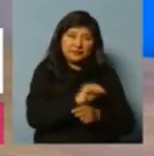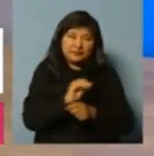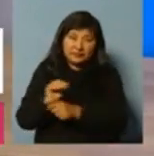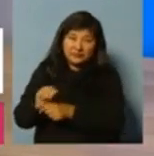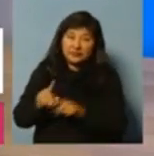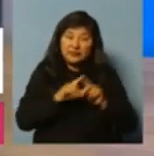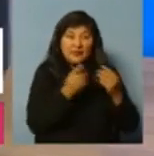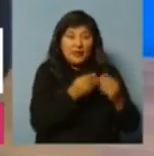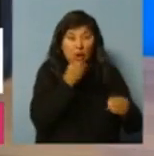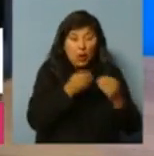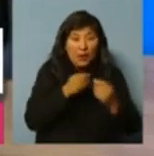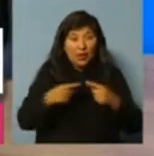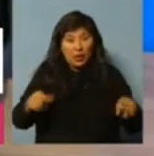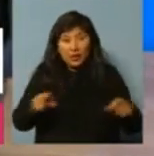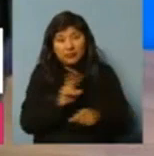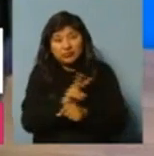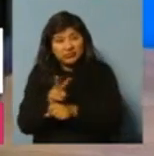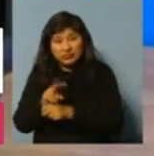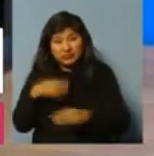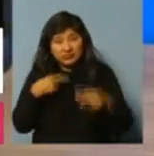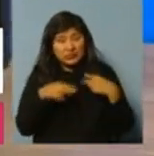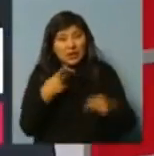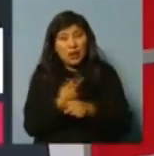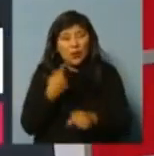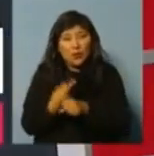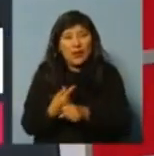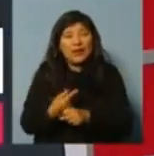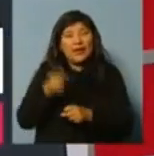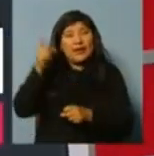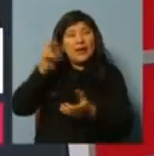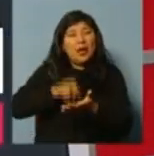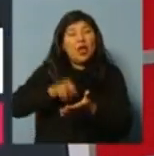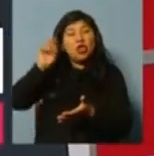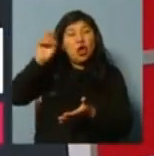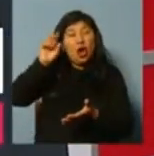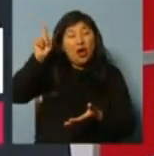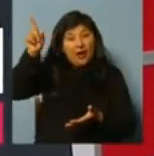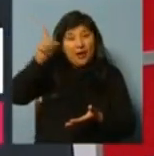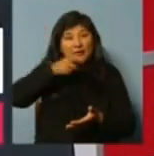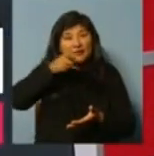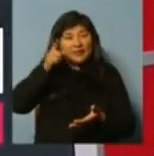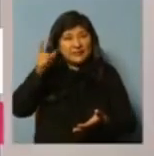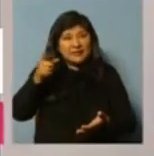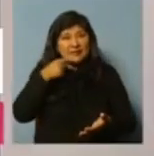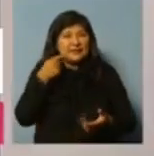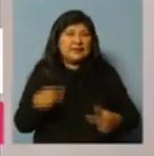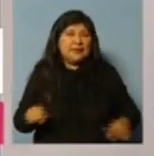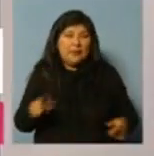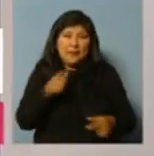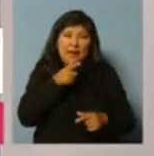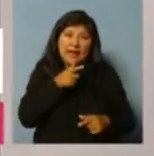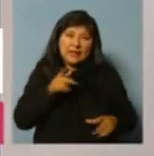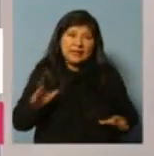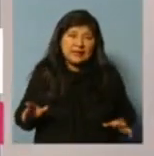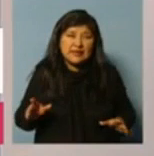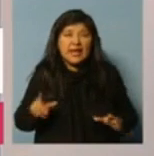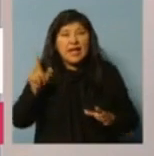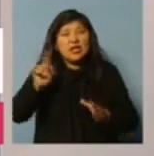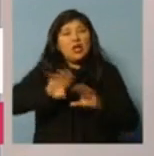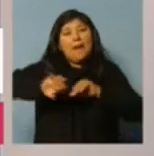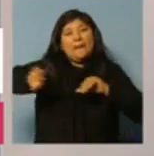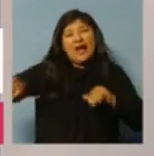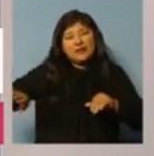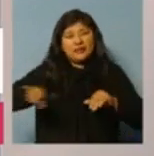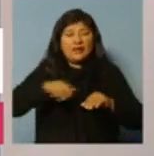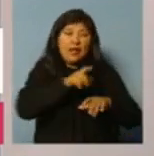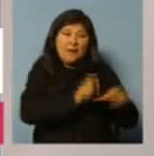para los jujeños muchas veces uno habla como si la deuda fuera ajena a los ciudadanos no las deudas del gobierno provincial en la deuda que vamos a tener